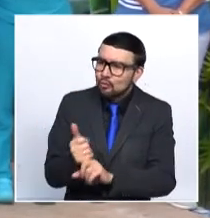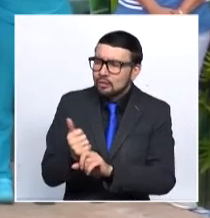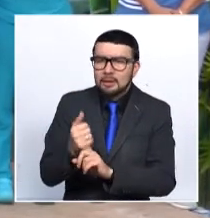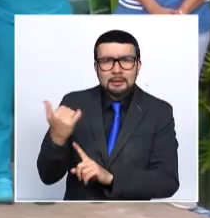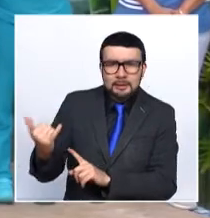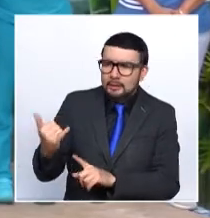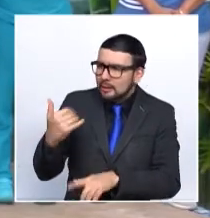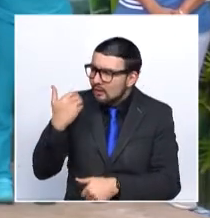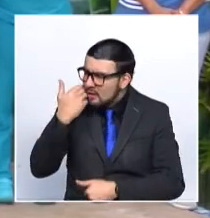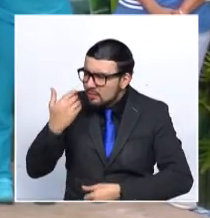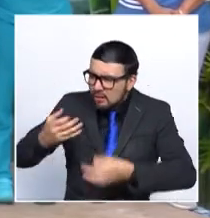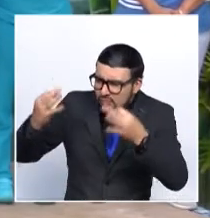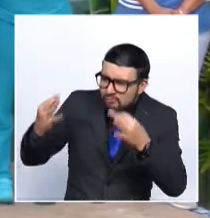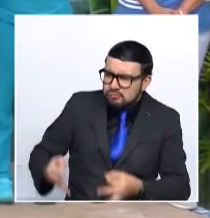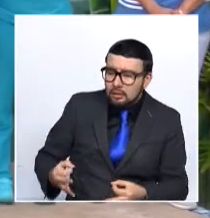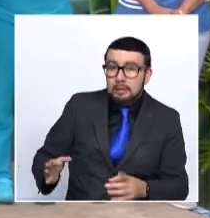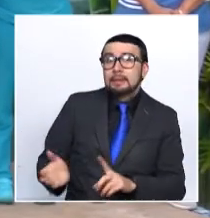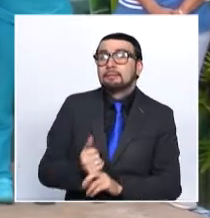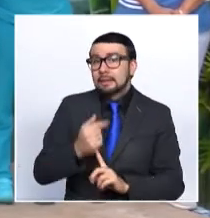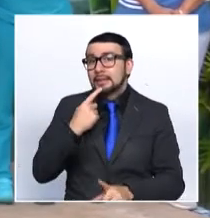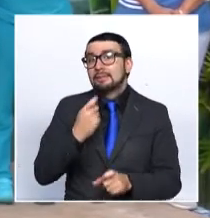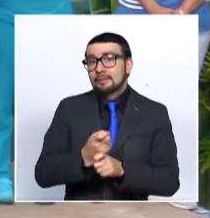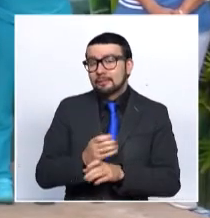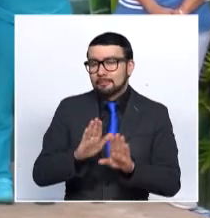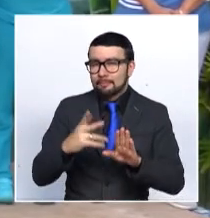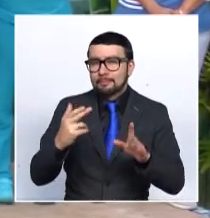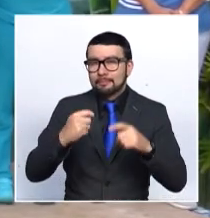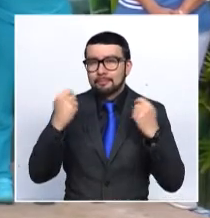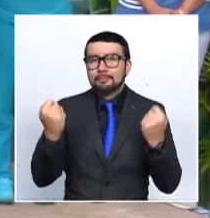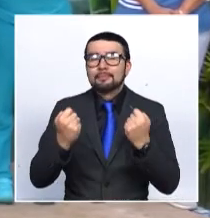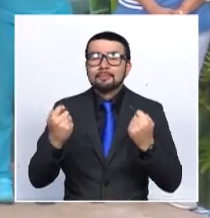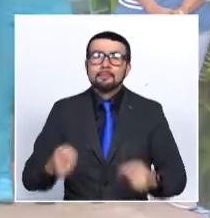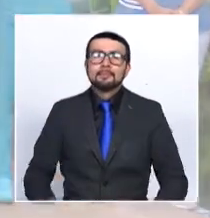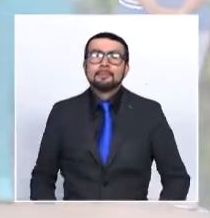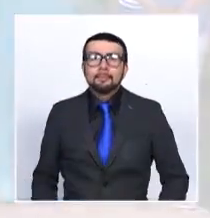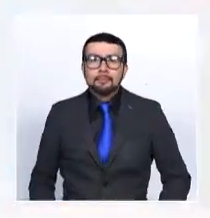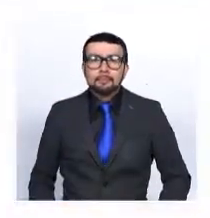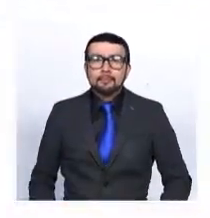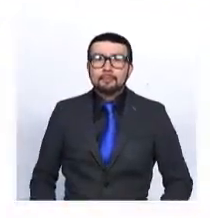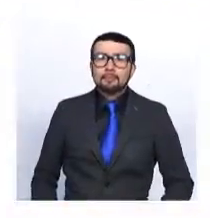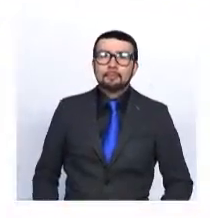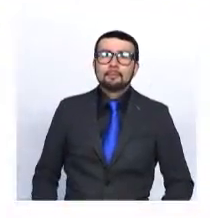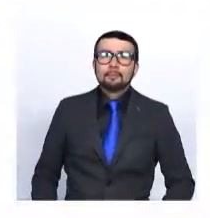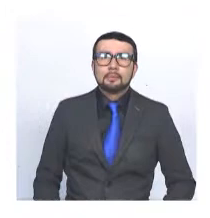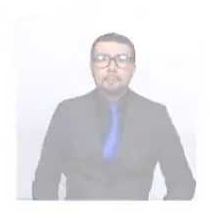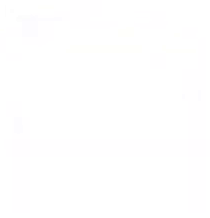difícil que es el de la enfermedad. Ya regresamos después de este corte de comerciales.